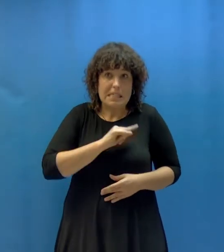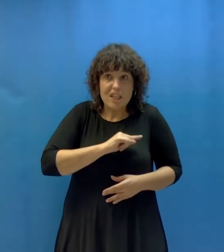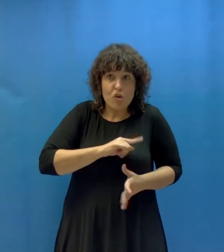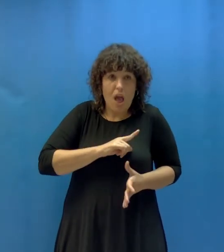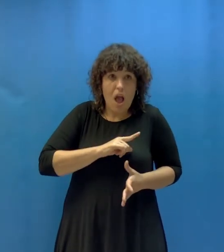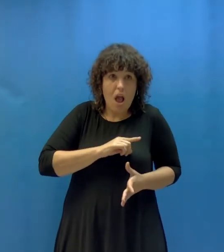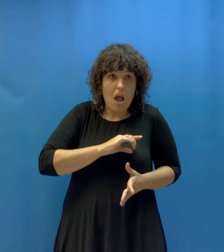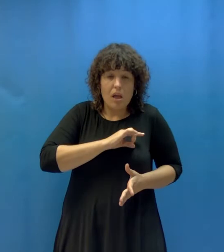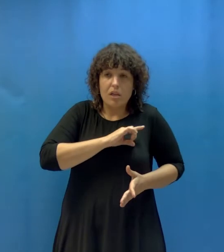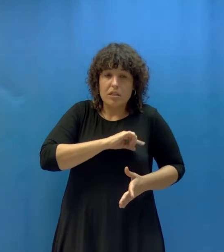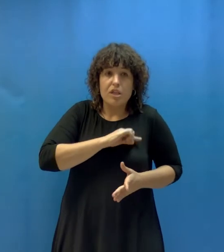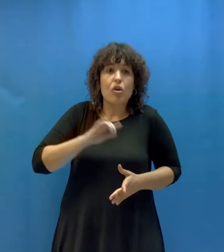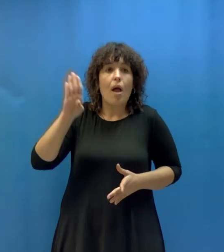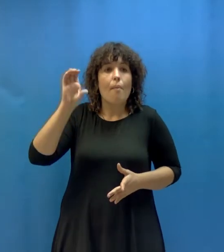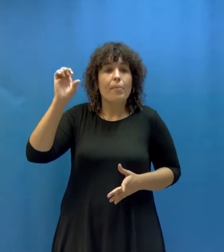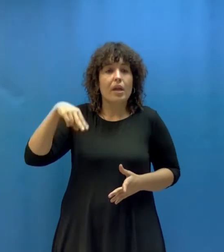Señora Peñalver.